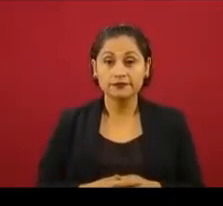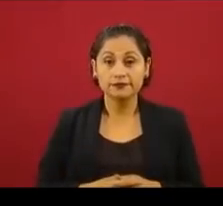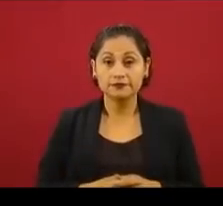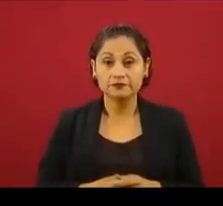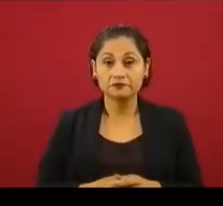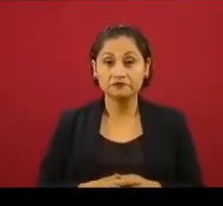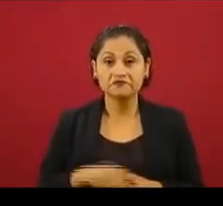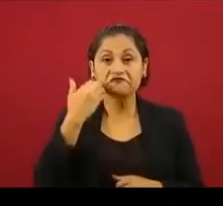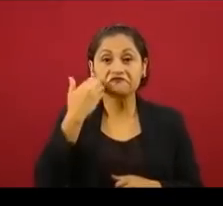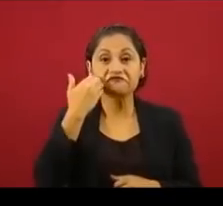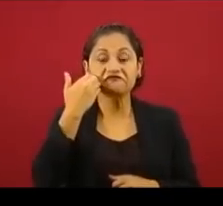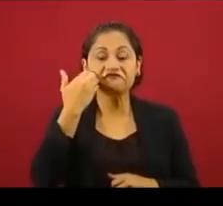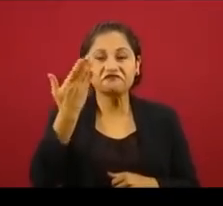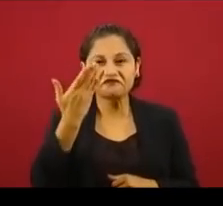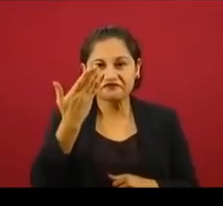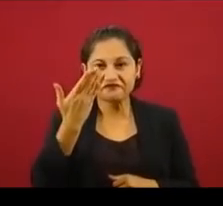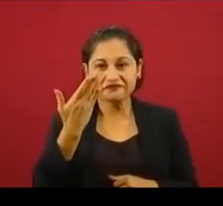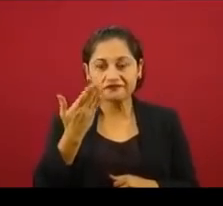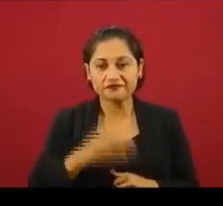defunciones